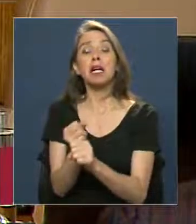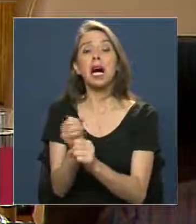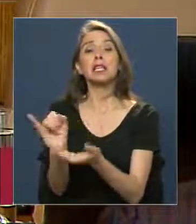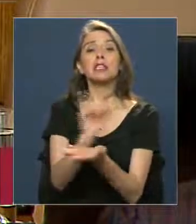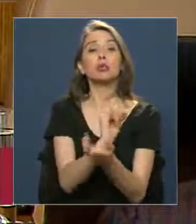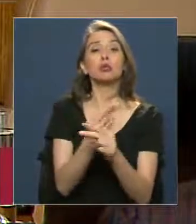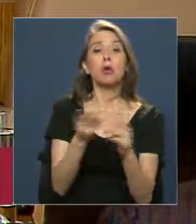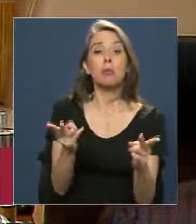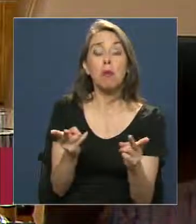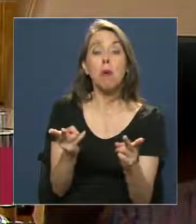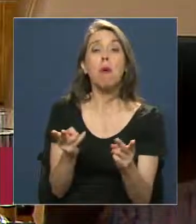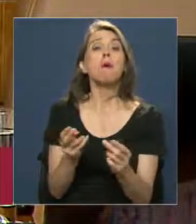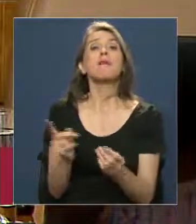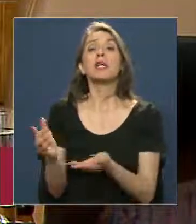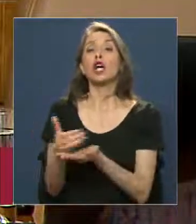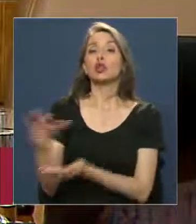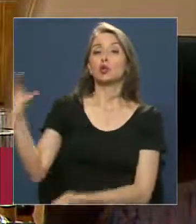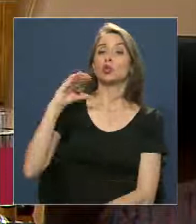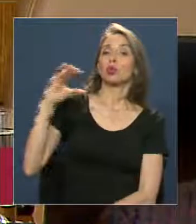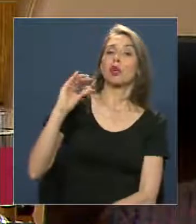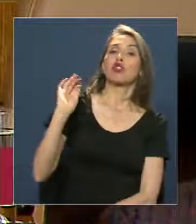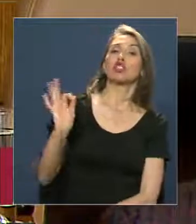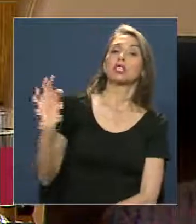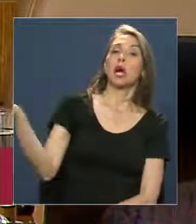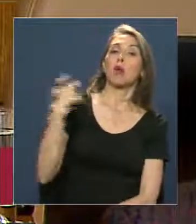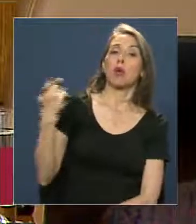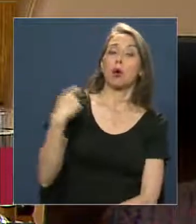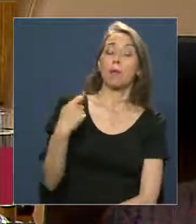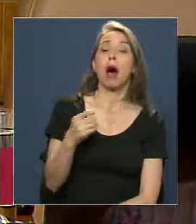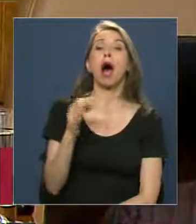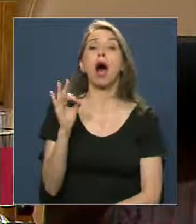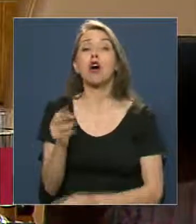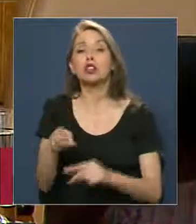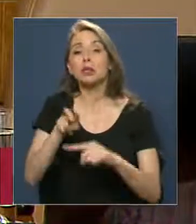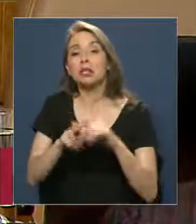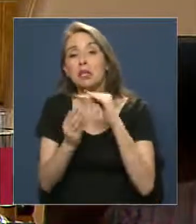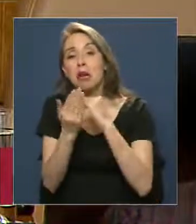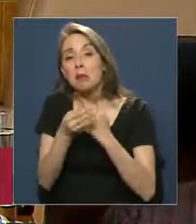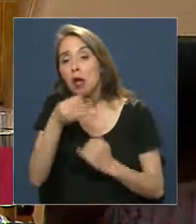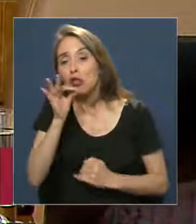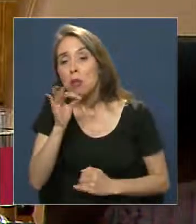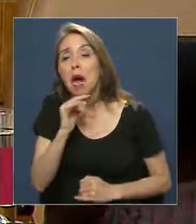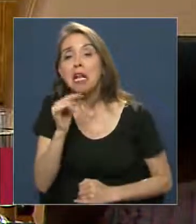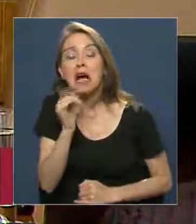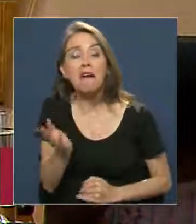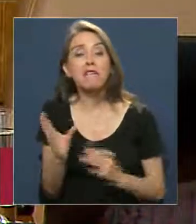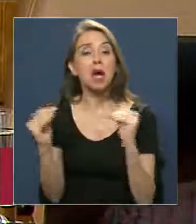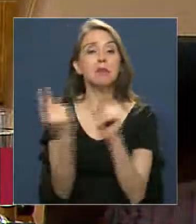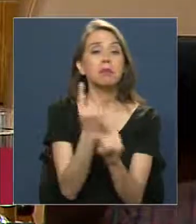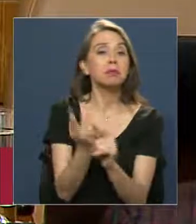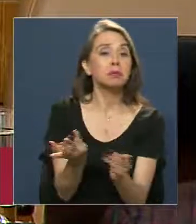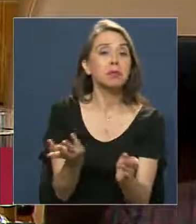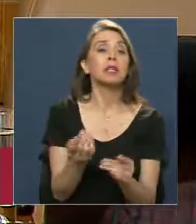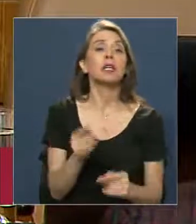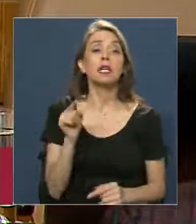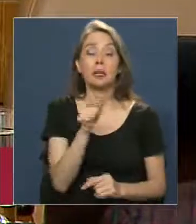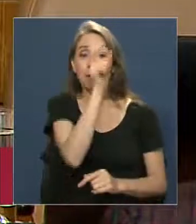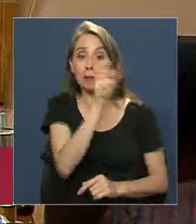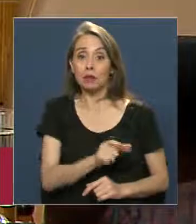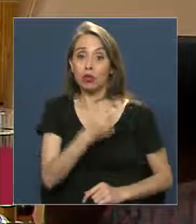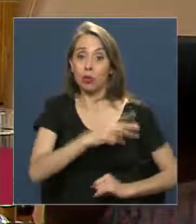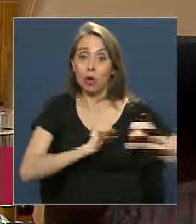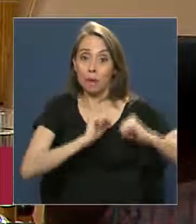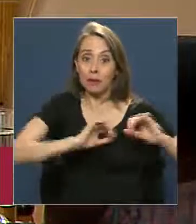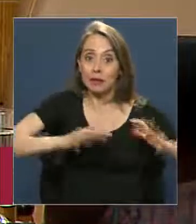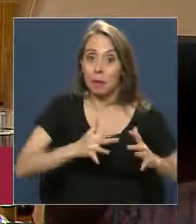tranquilidad porque el sueldo nunca les va a fallar. No, este emprendedor no tiene esa tranquilidad y por lo tanto ojalá que desde el Parlamento nosotros empecemos a hablar